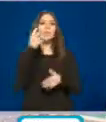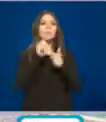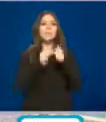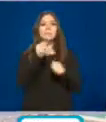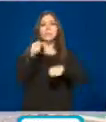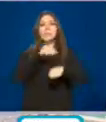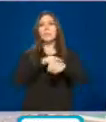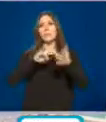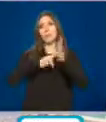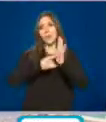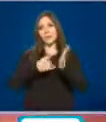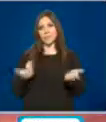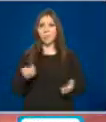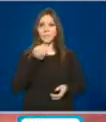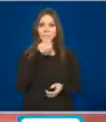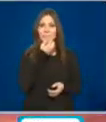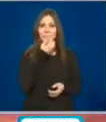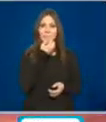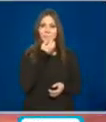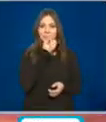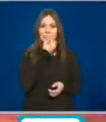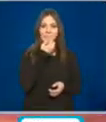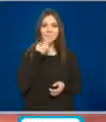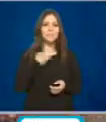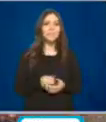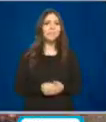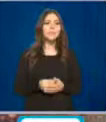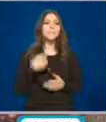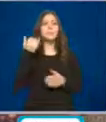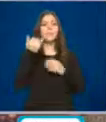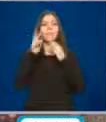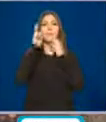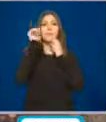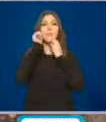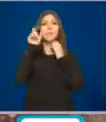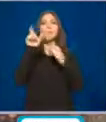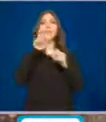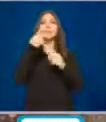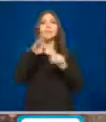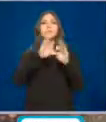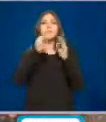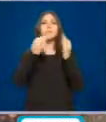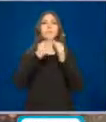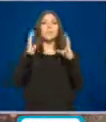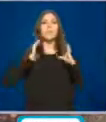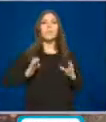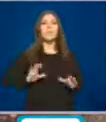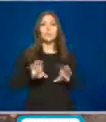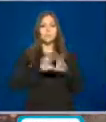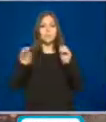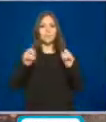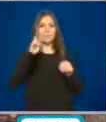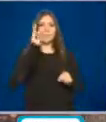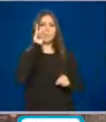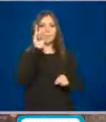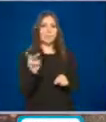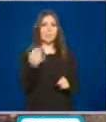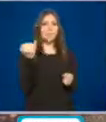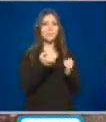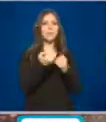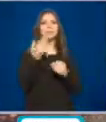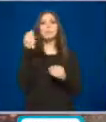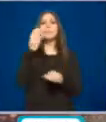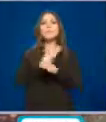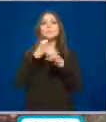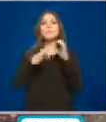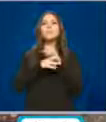escribiendo Sí, en el es reloj. cierto. Y la atención que está poniendo a esto, acuérdense que aquí en el lenguaje estamos viendo qué es lo que inconscientemente estamos revisando en estas